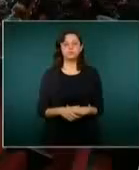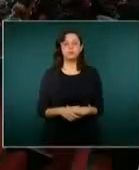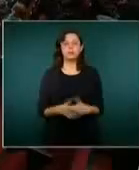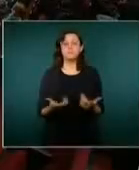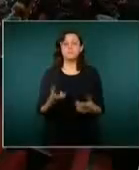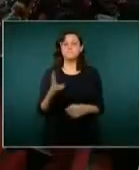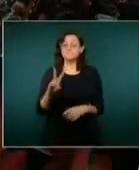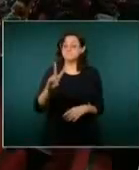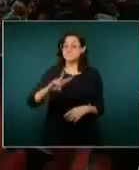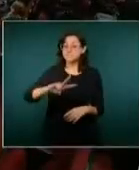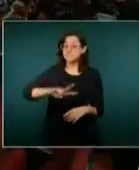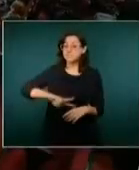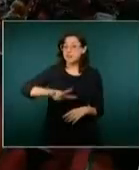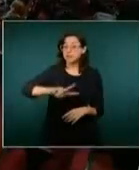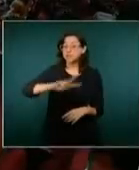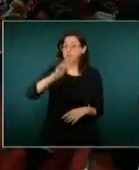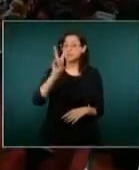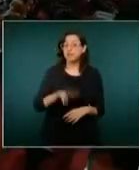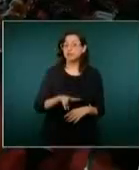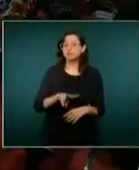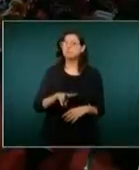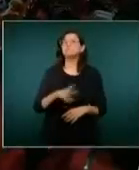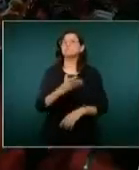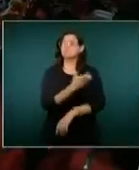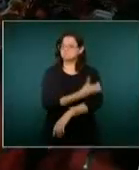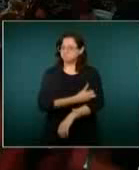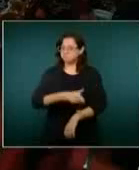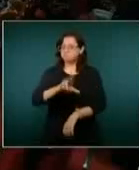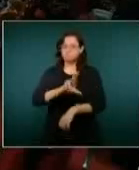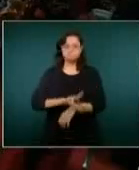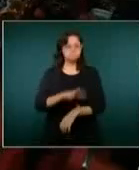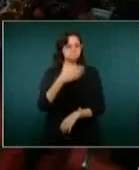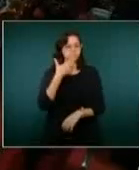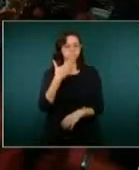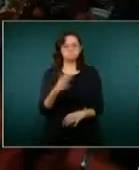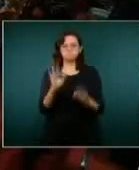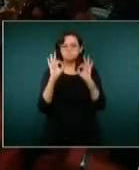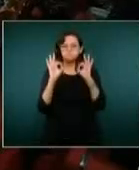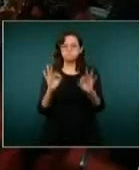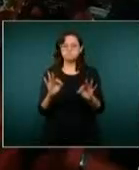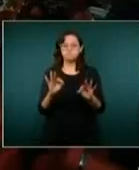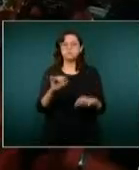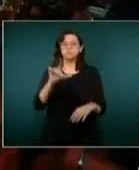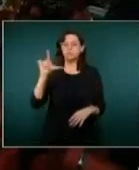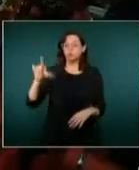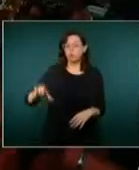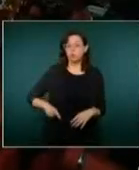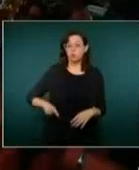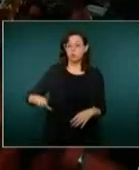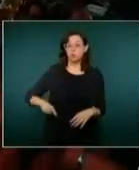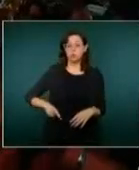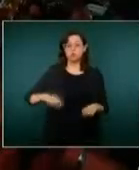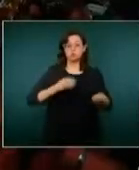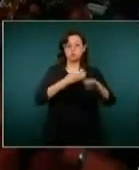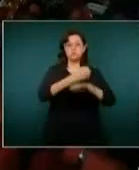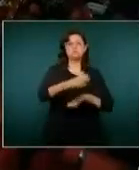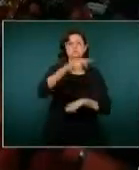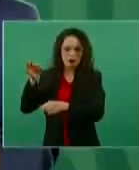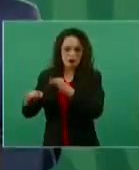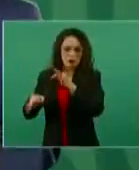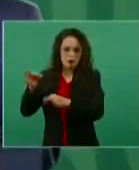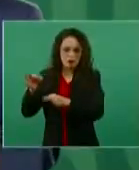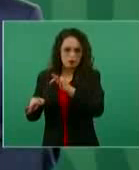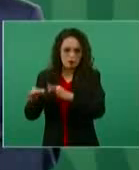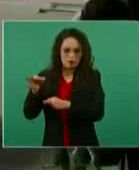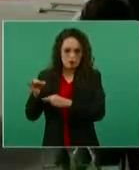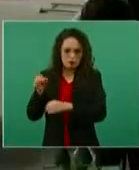las frases así de, no sé, es que Ramón me daba más confianza. Era así como, quién sabe cómo, pero era mejor. Pues no sé, ¿no? A lo mejor